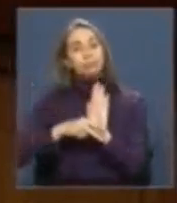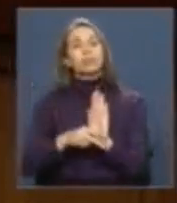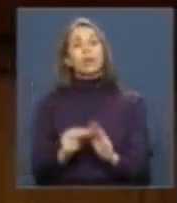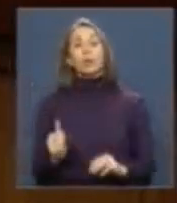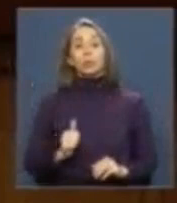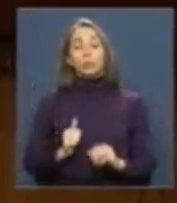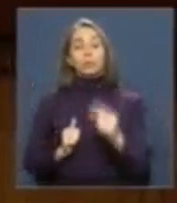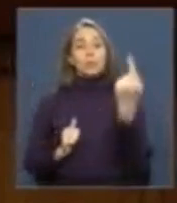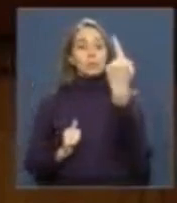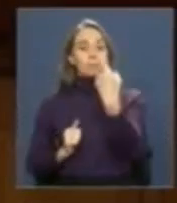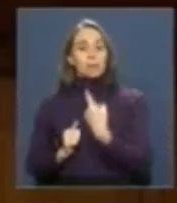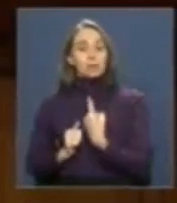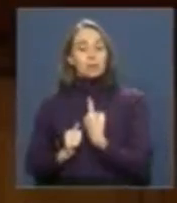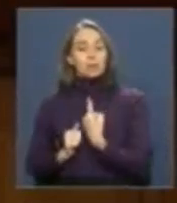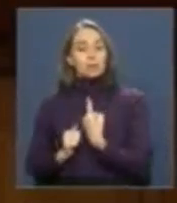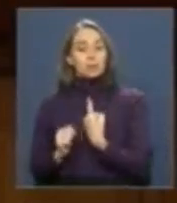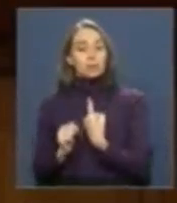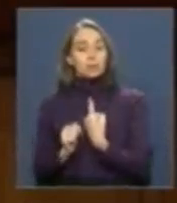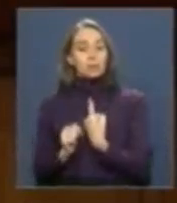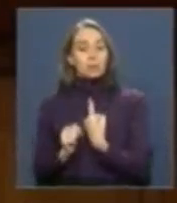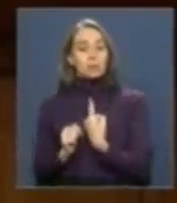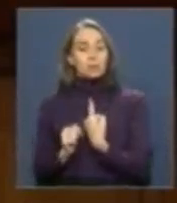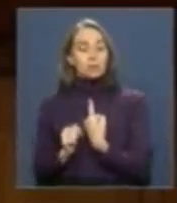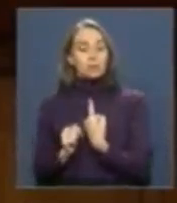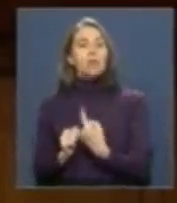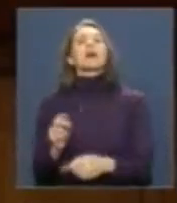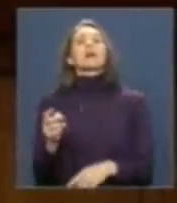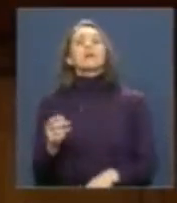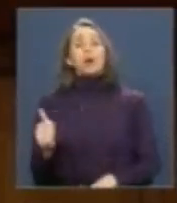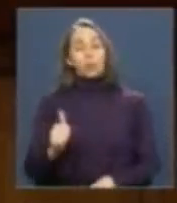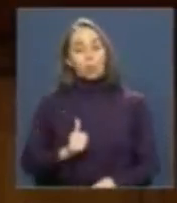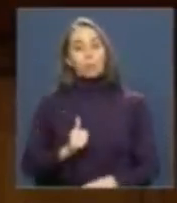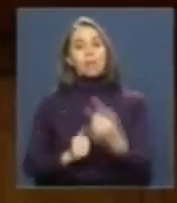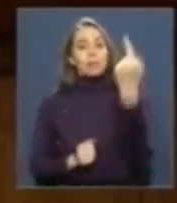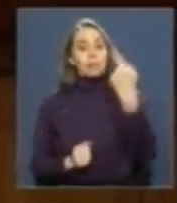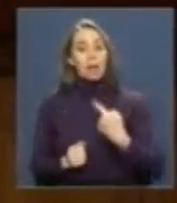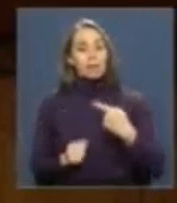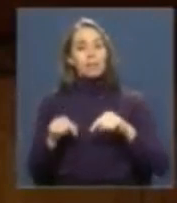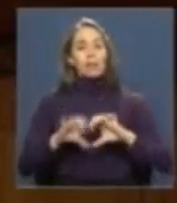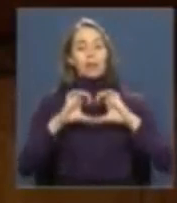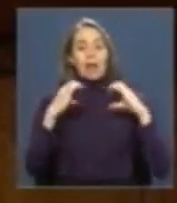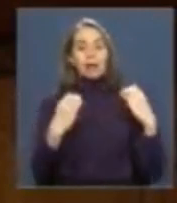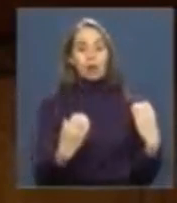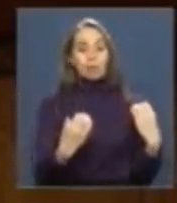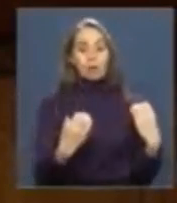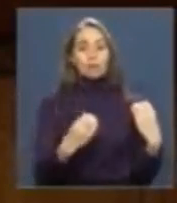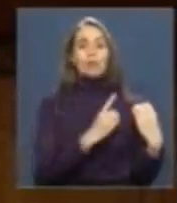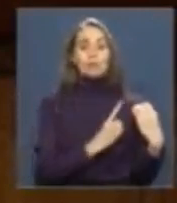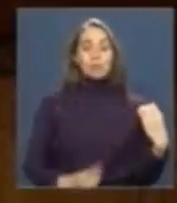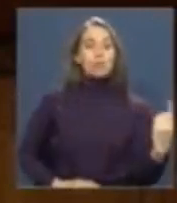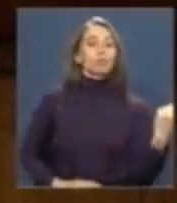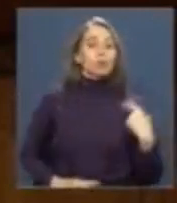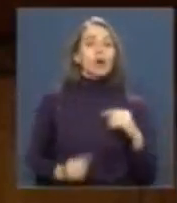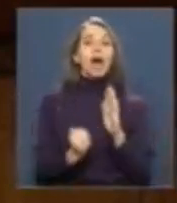la conformación para cumplir el mandato dado por la corporación conforme con el artículo